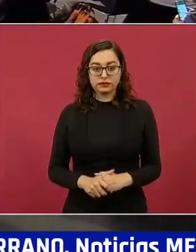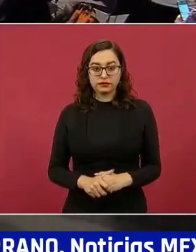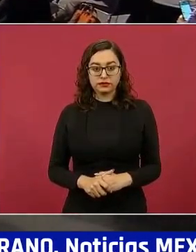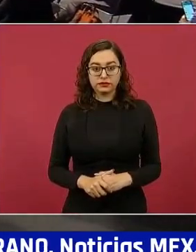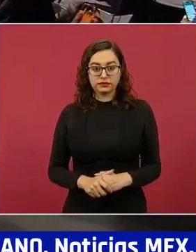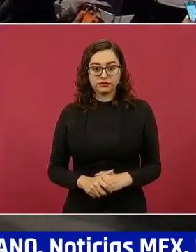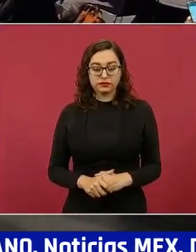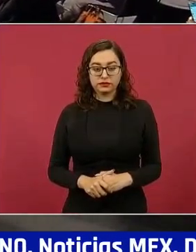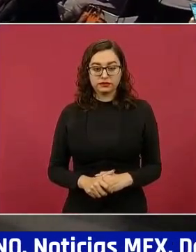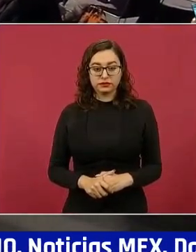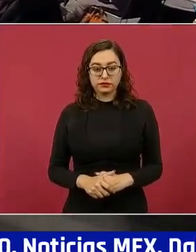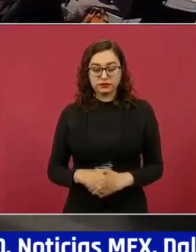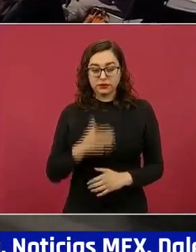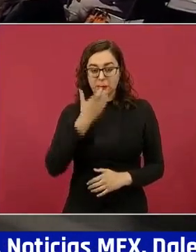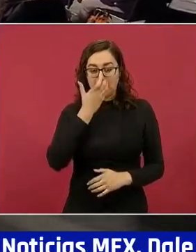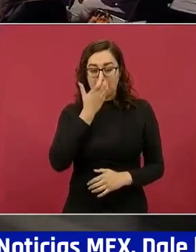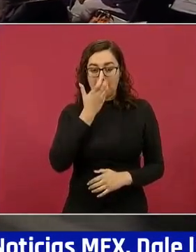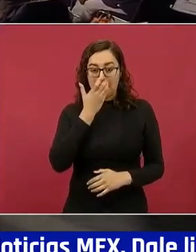Pasen.